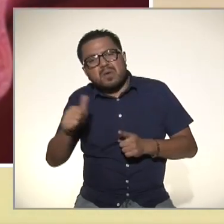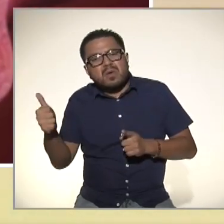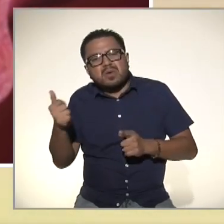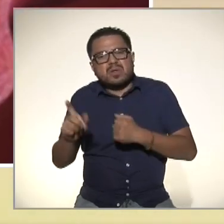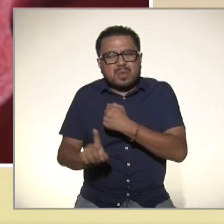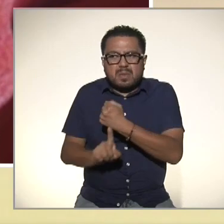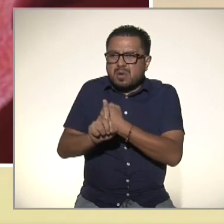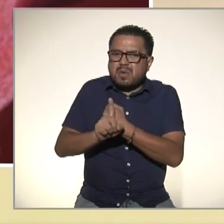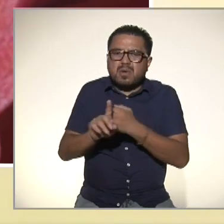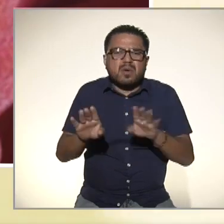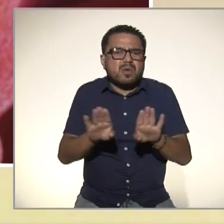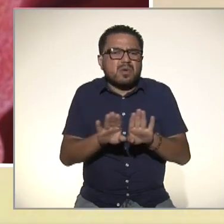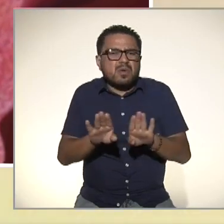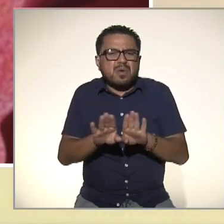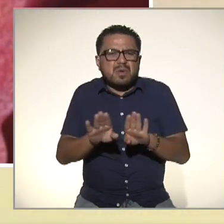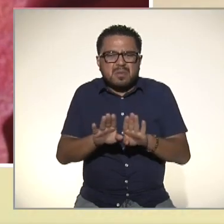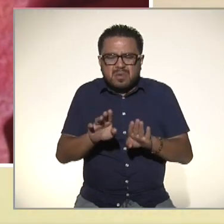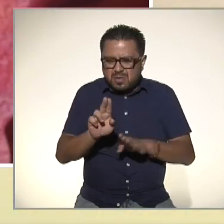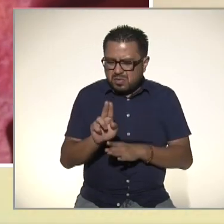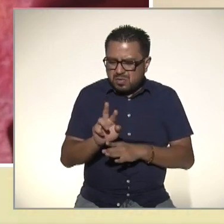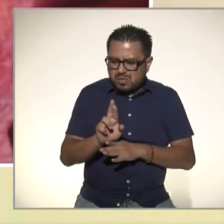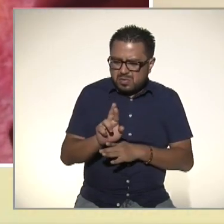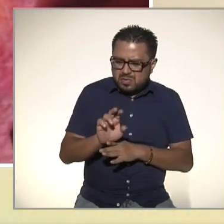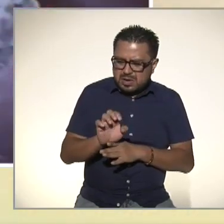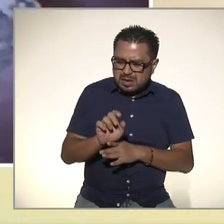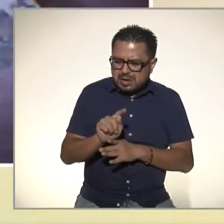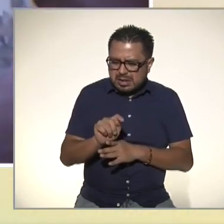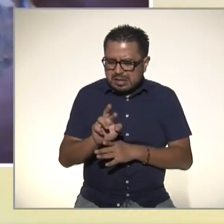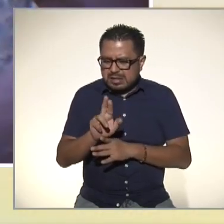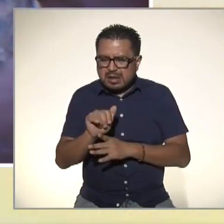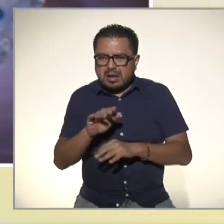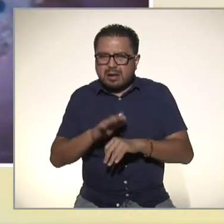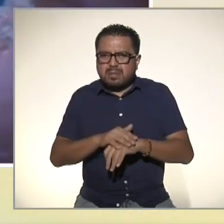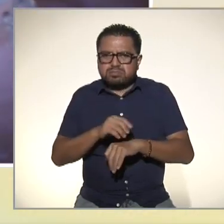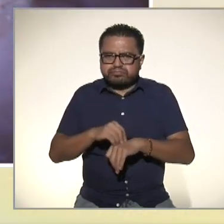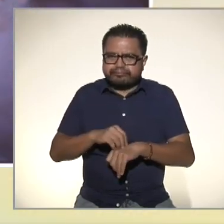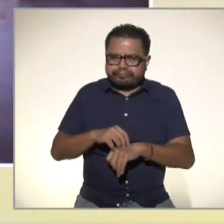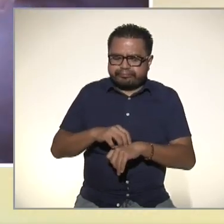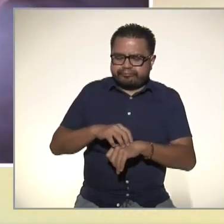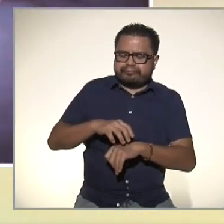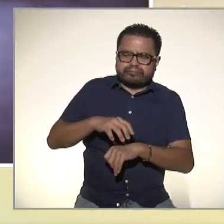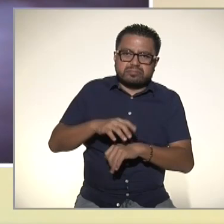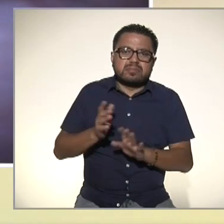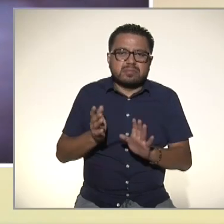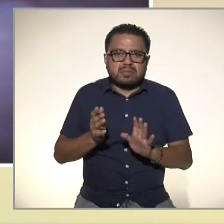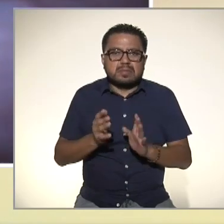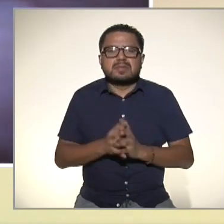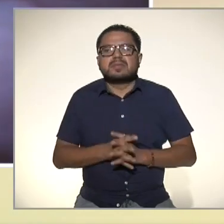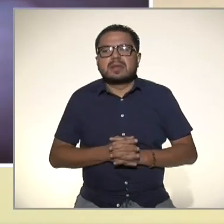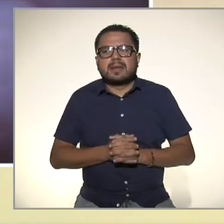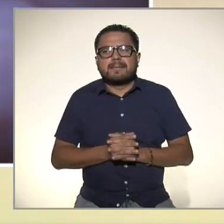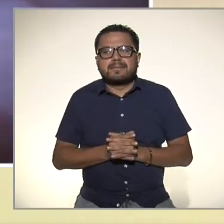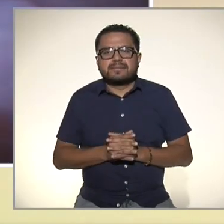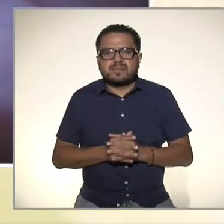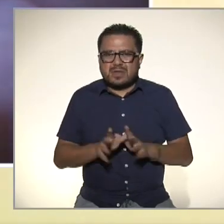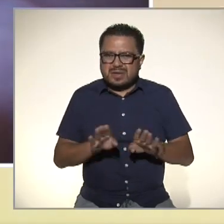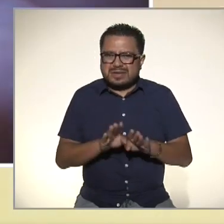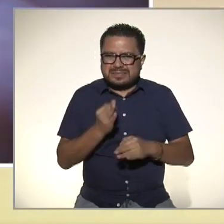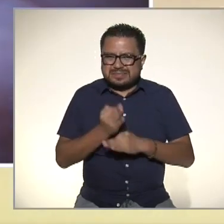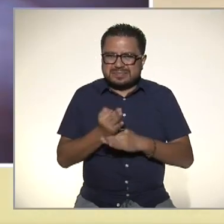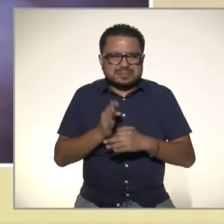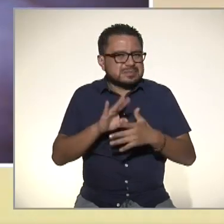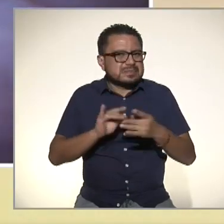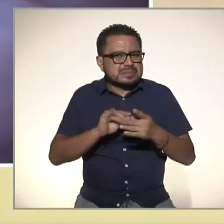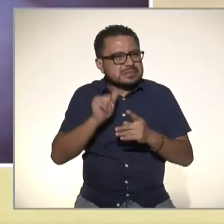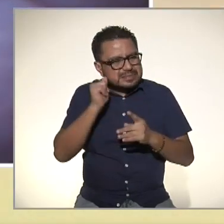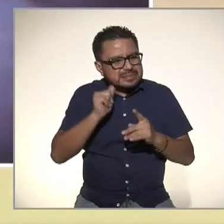otros problemas como estenosis de uretra, precisamente por la inflamación de la uretra. Entonces, como les mencionaba, siempre